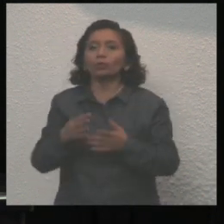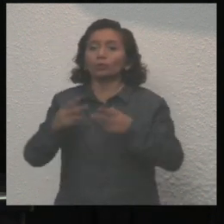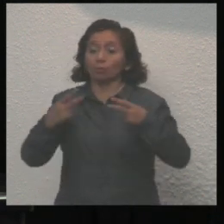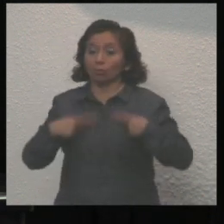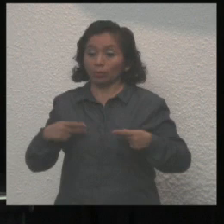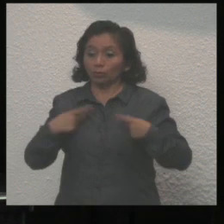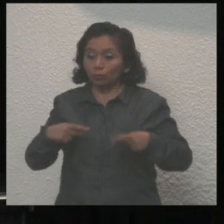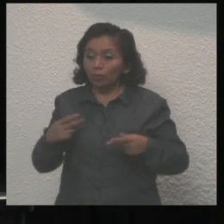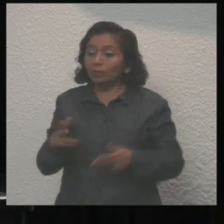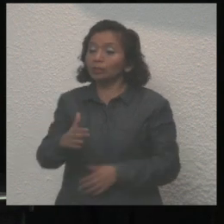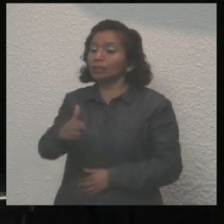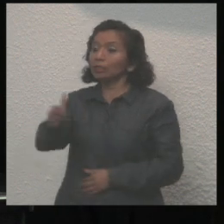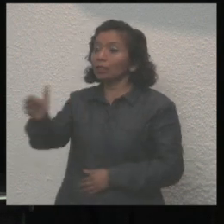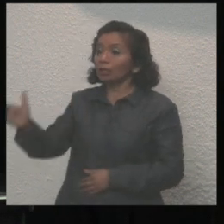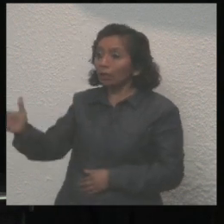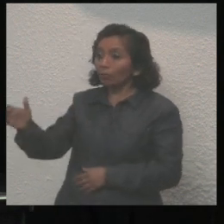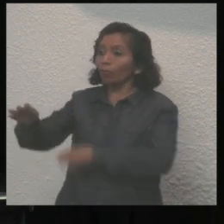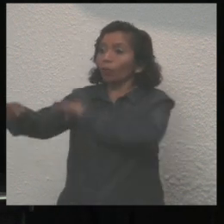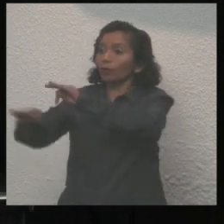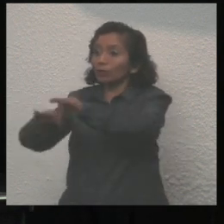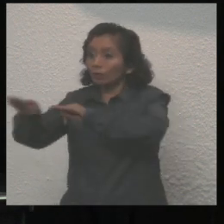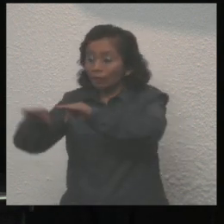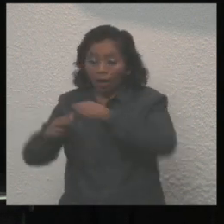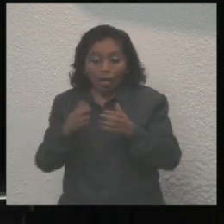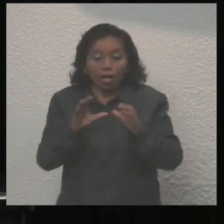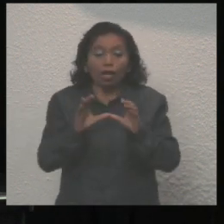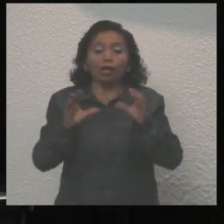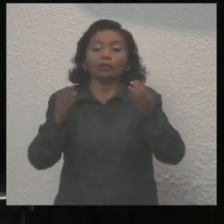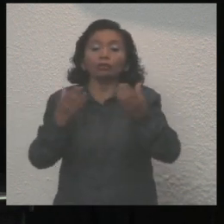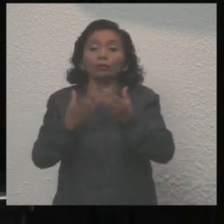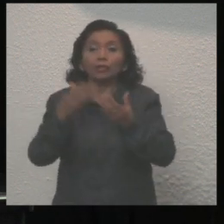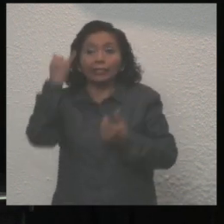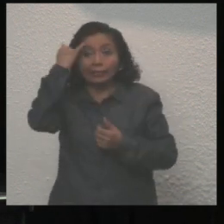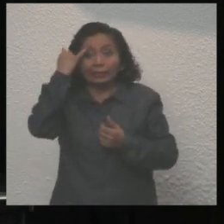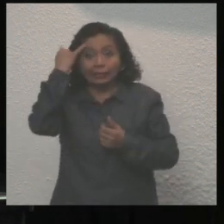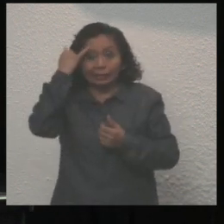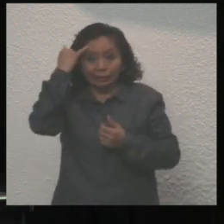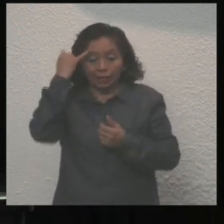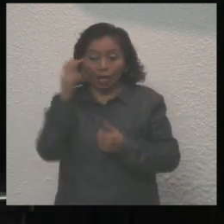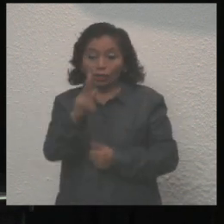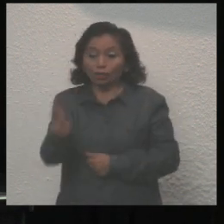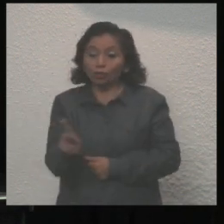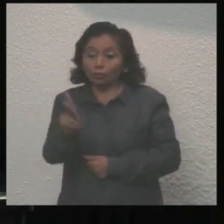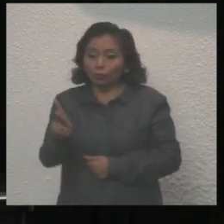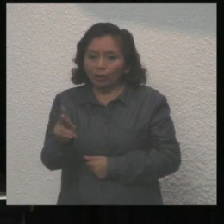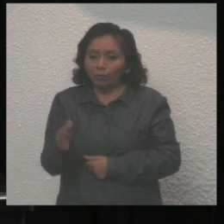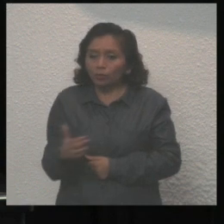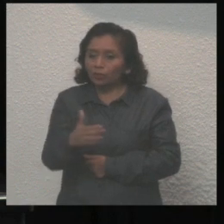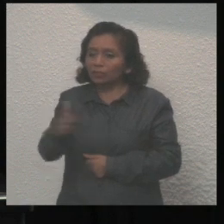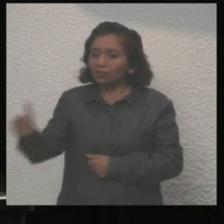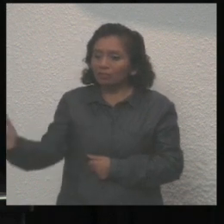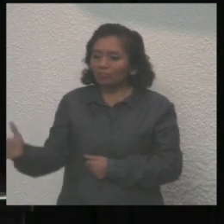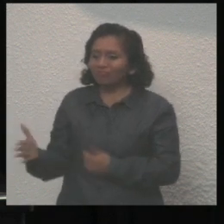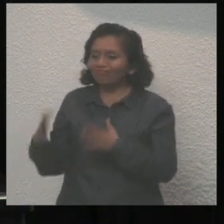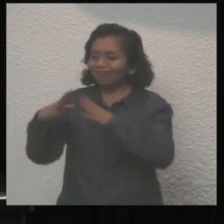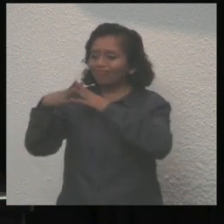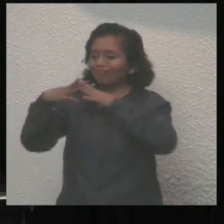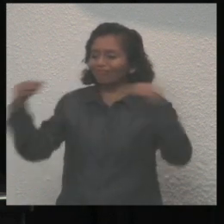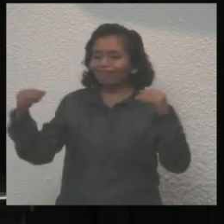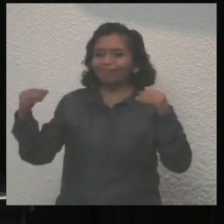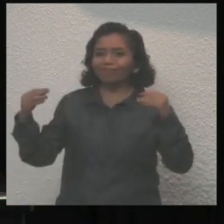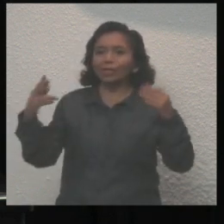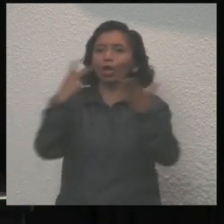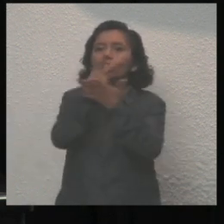del campo, las comunidades indígenas y los pueblos originarios. El campo está devastado. Los programas